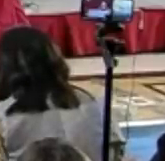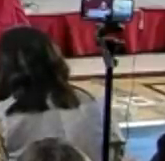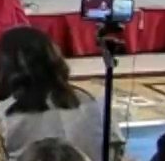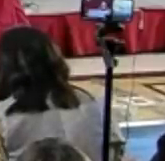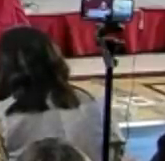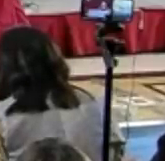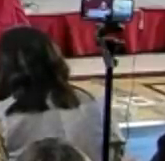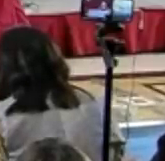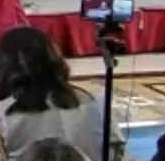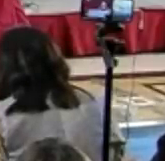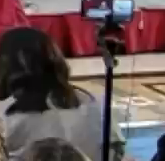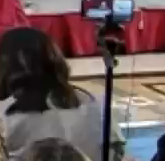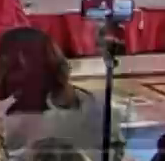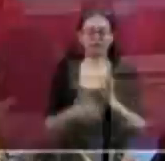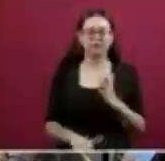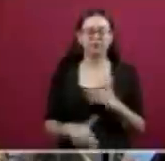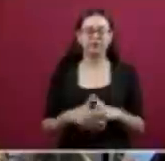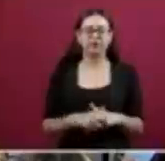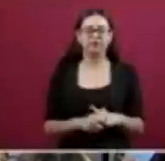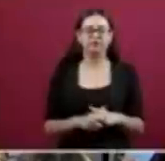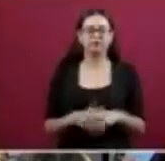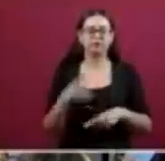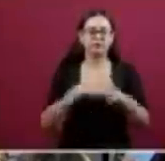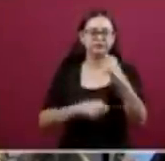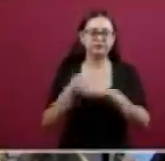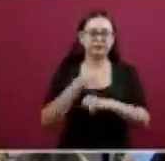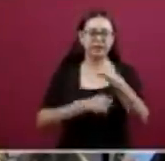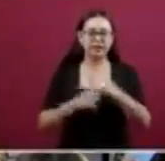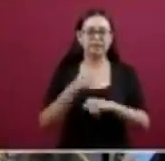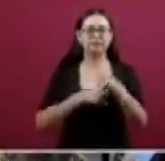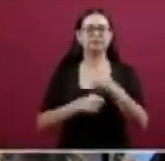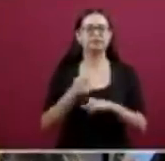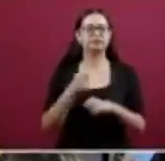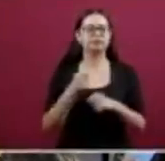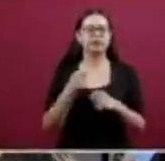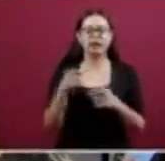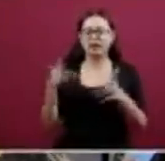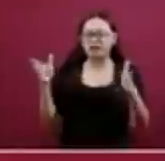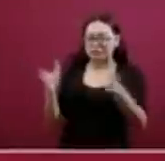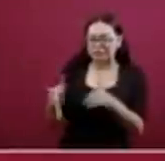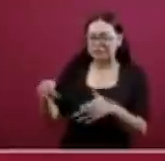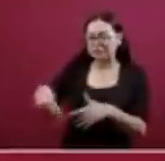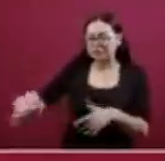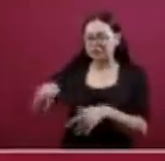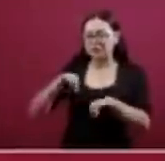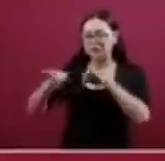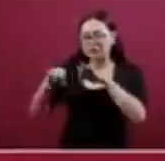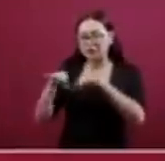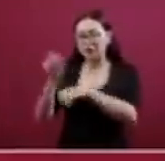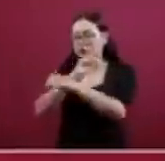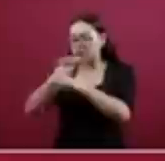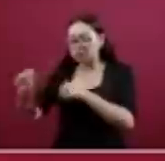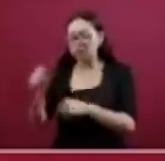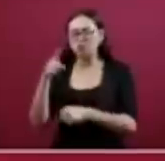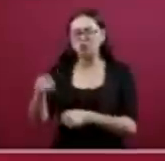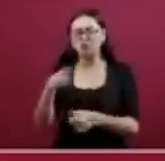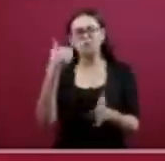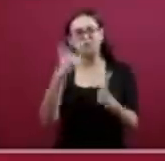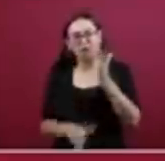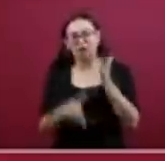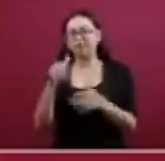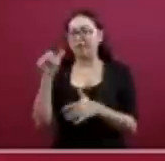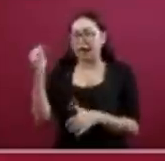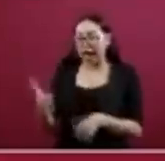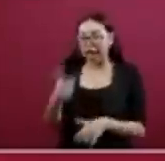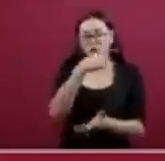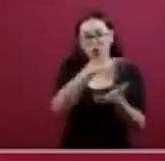falta, en una tienda, en una pequeña actividad, los que se buscan la vida